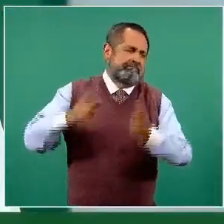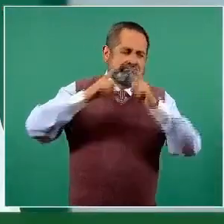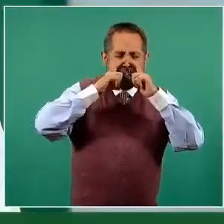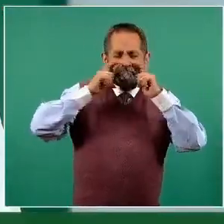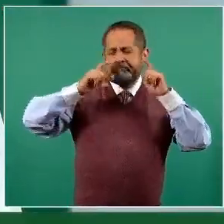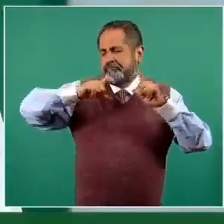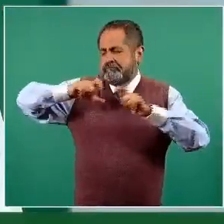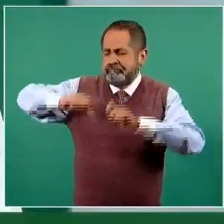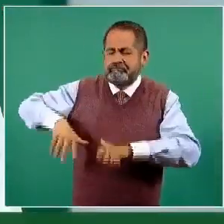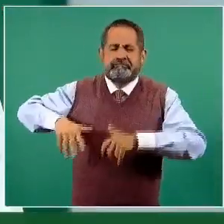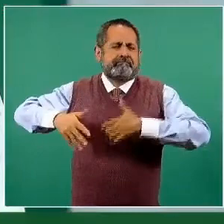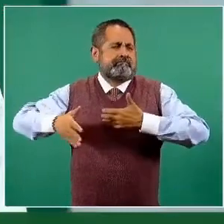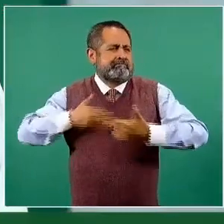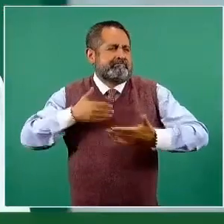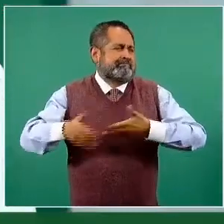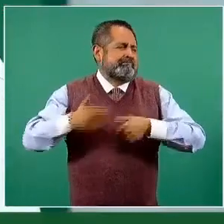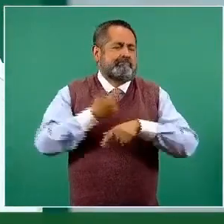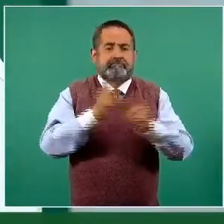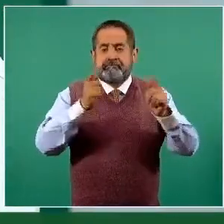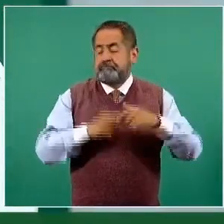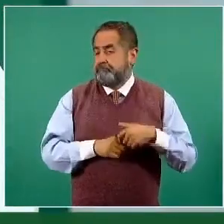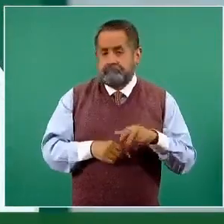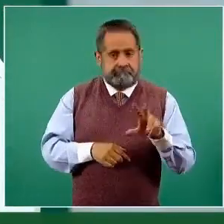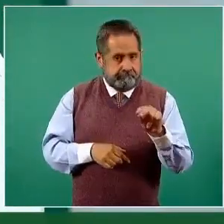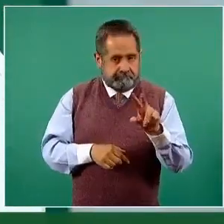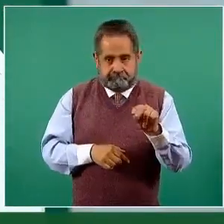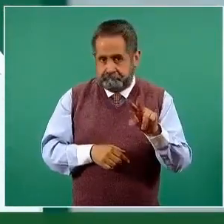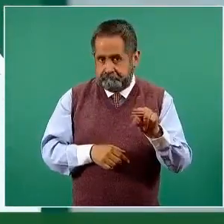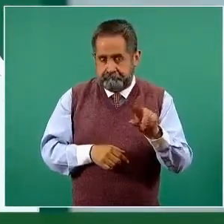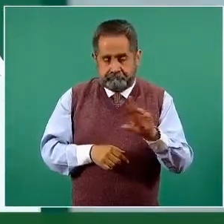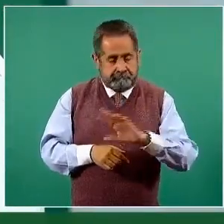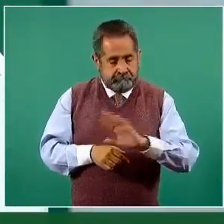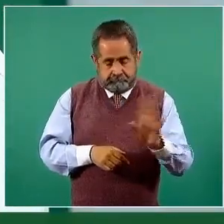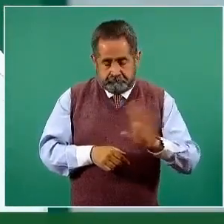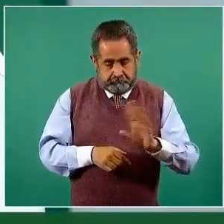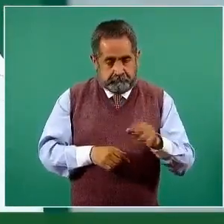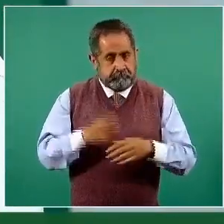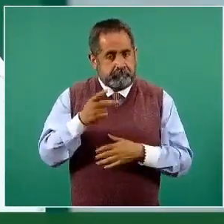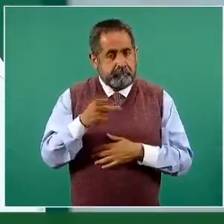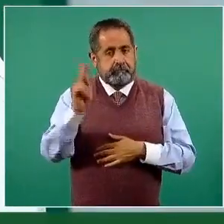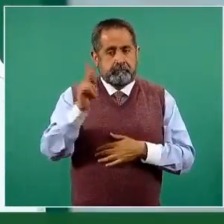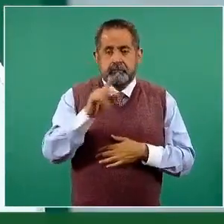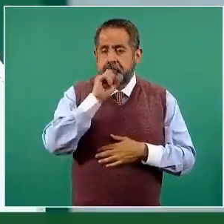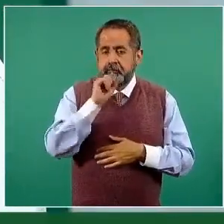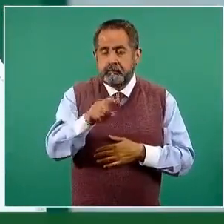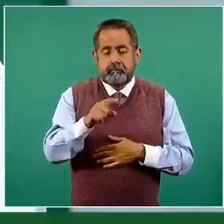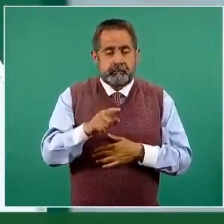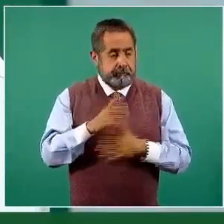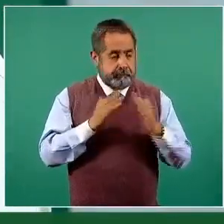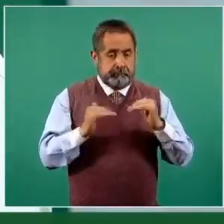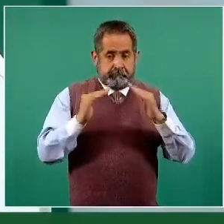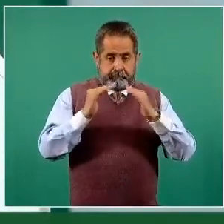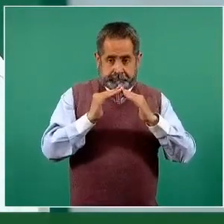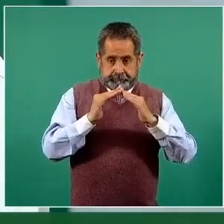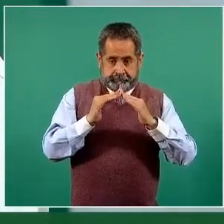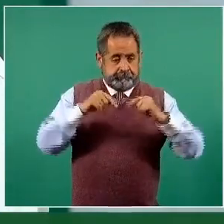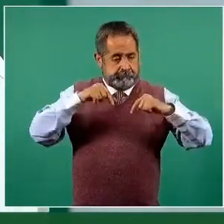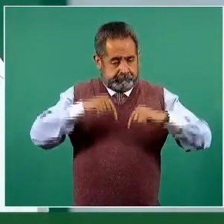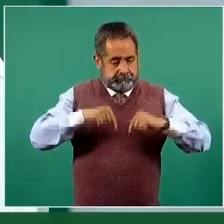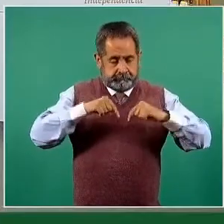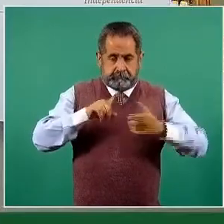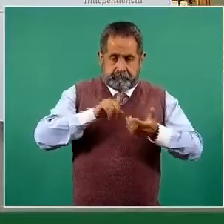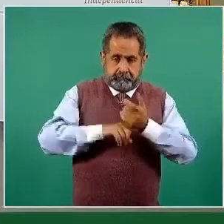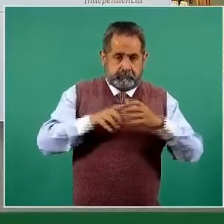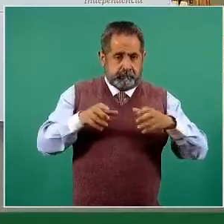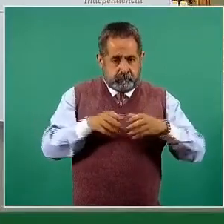medidas básicas de prevención. Sin embargo, dentro de la misma casa, es decir,